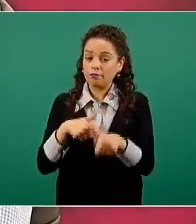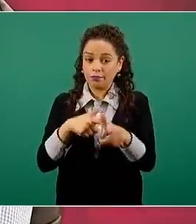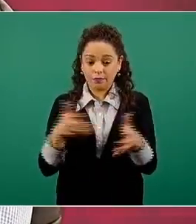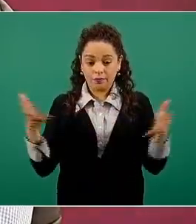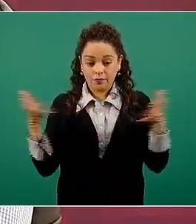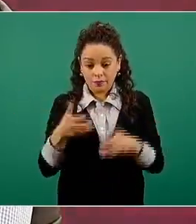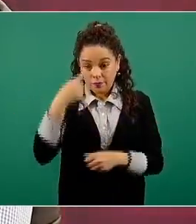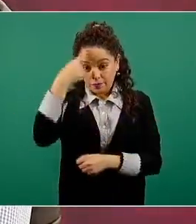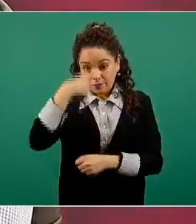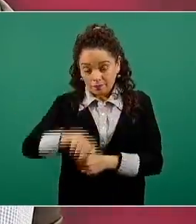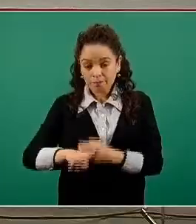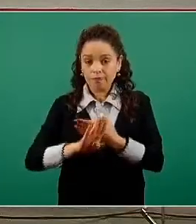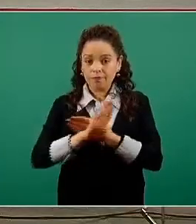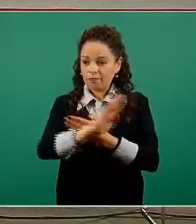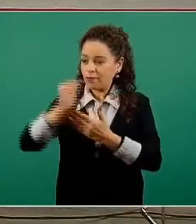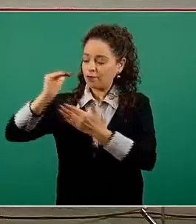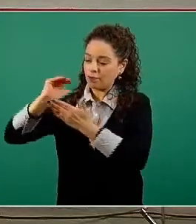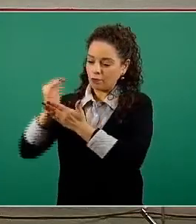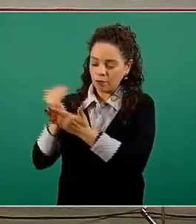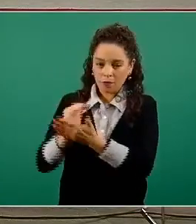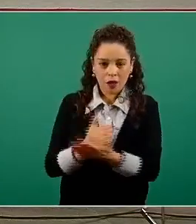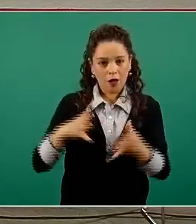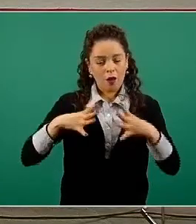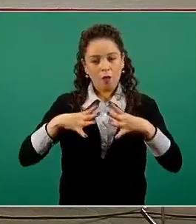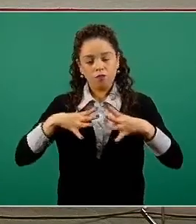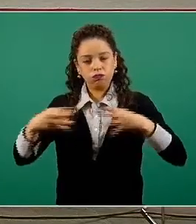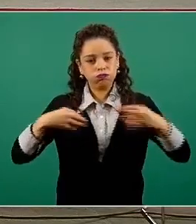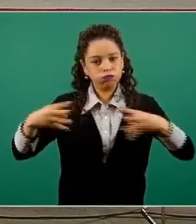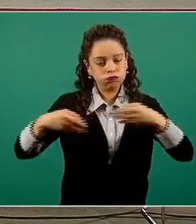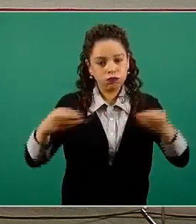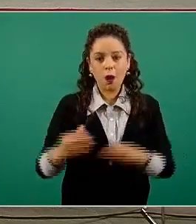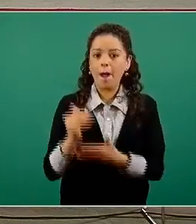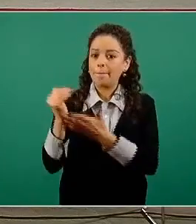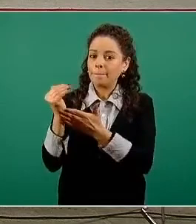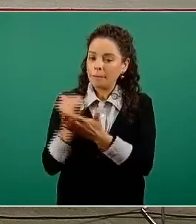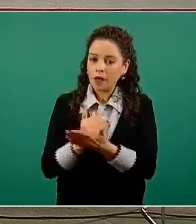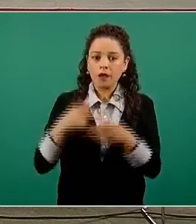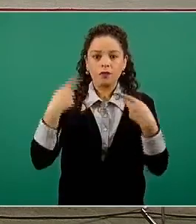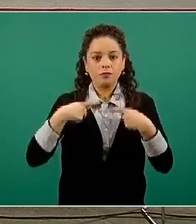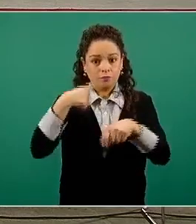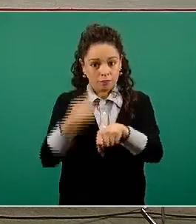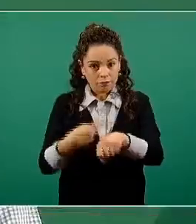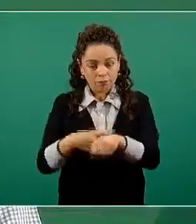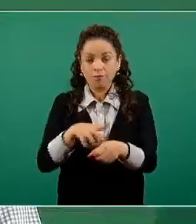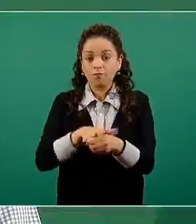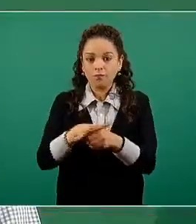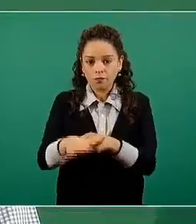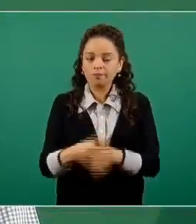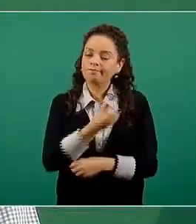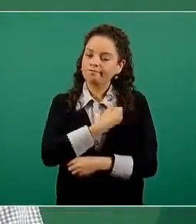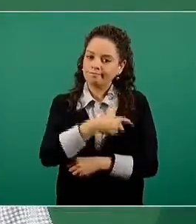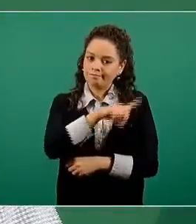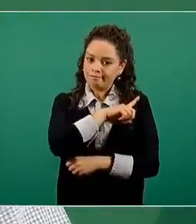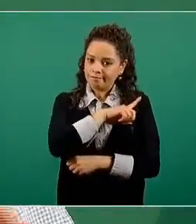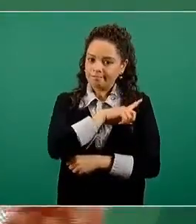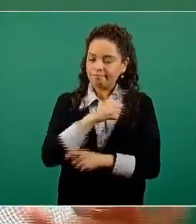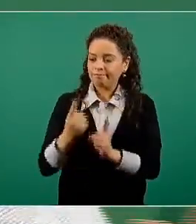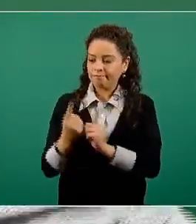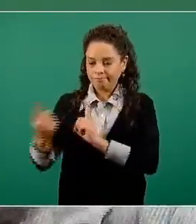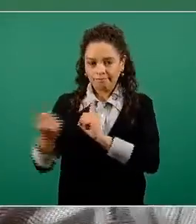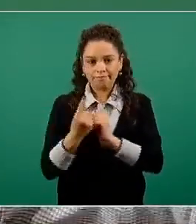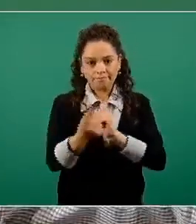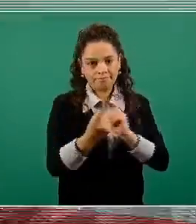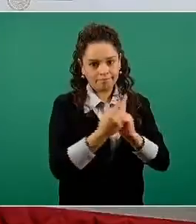para disminuir la cadena de contagios, para disminuir la transmisión, son la sana distancia,